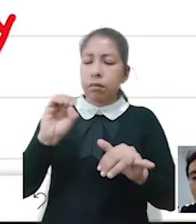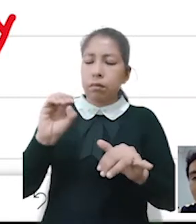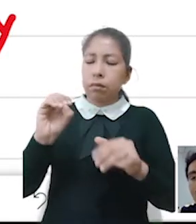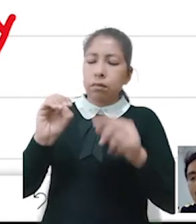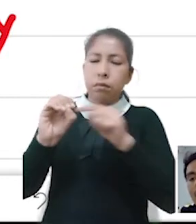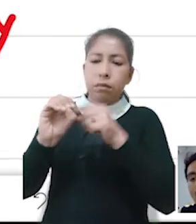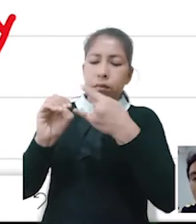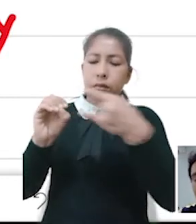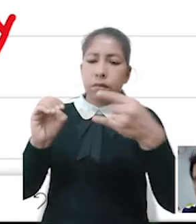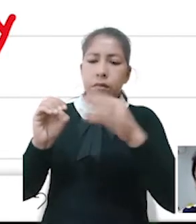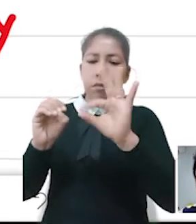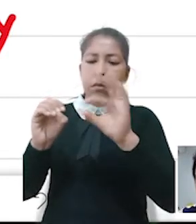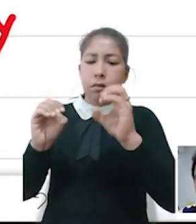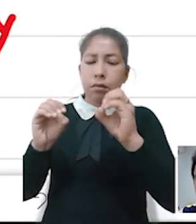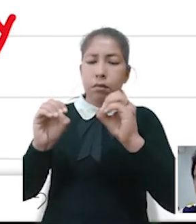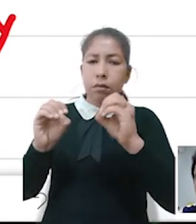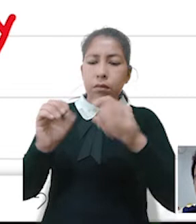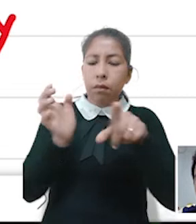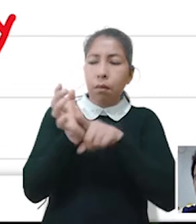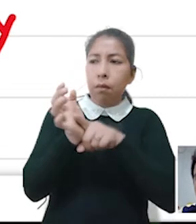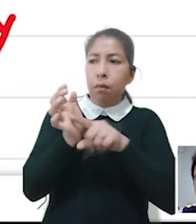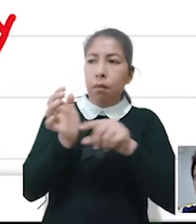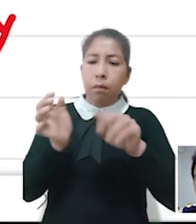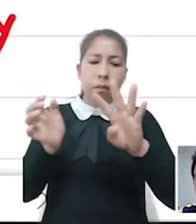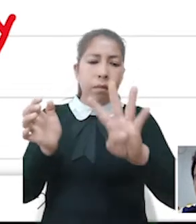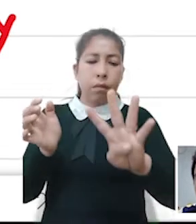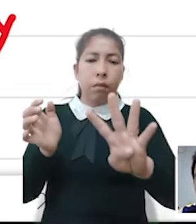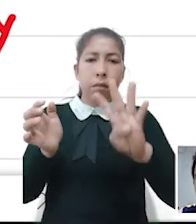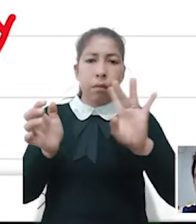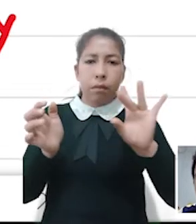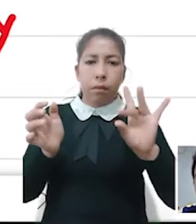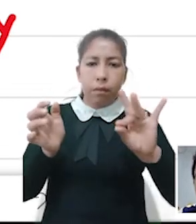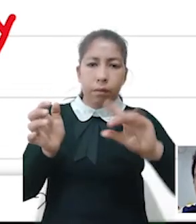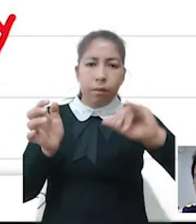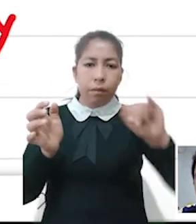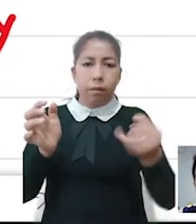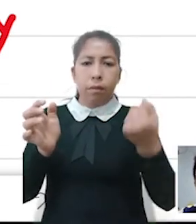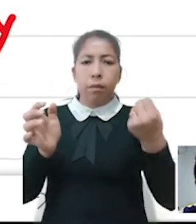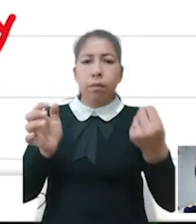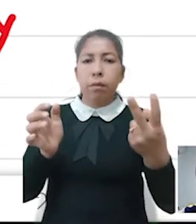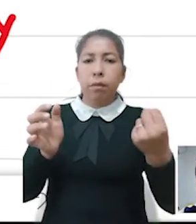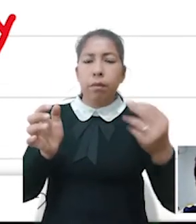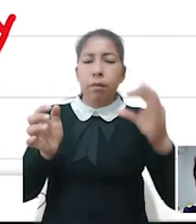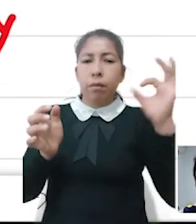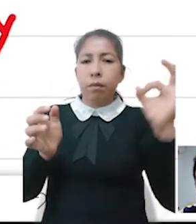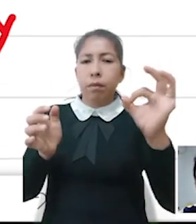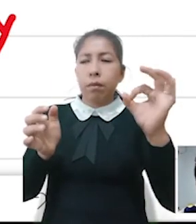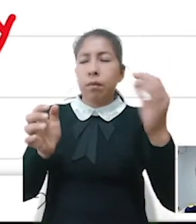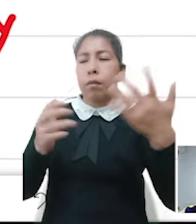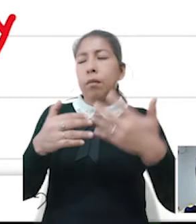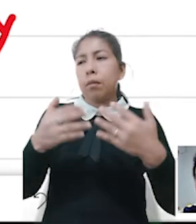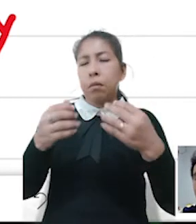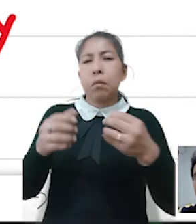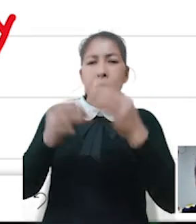grados menos el dato que ya tenemos, o sea, 48 grados 12 minutos. De esta